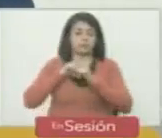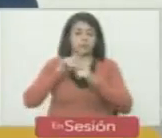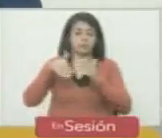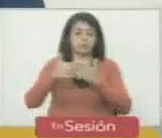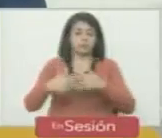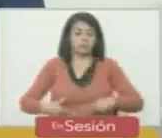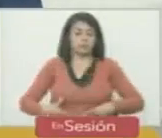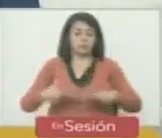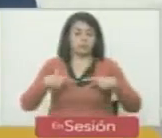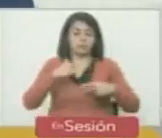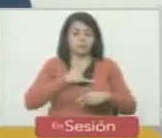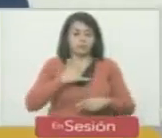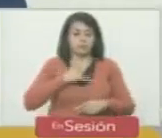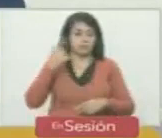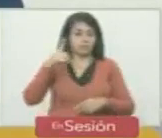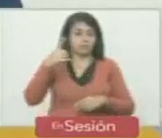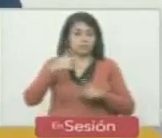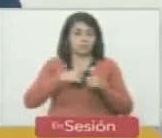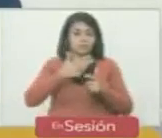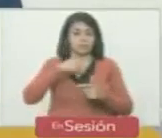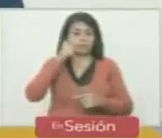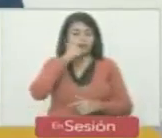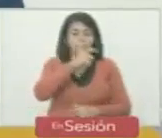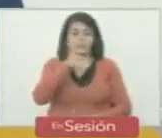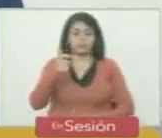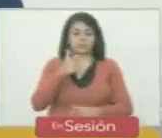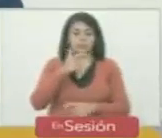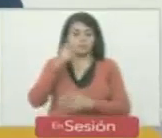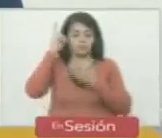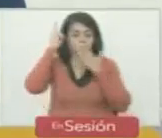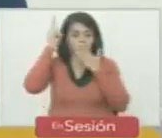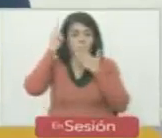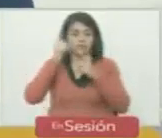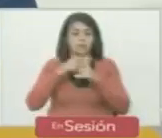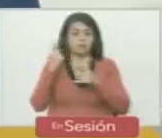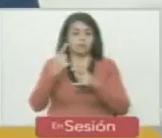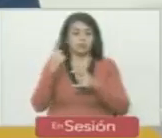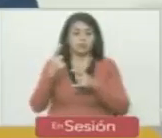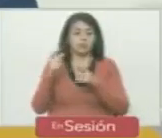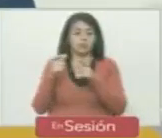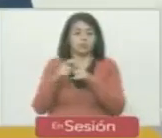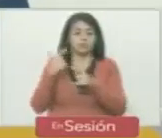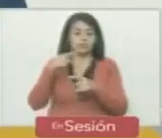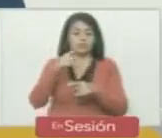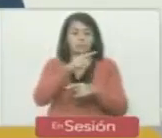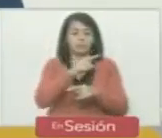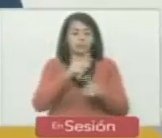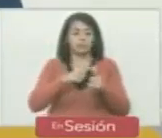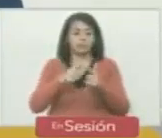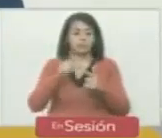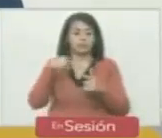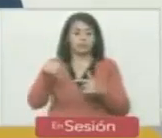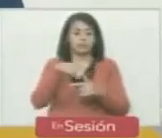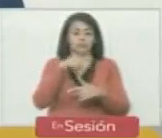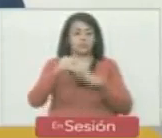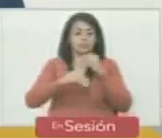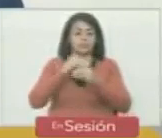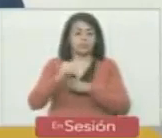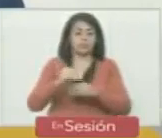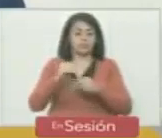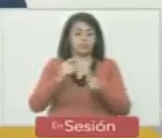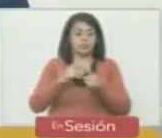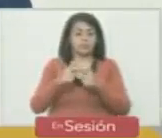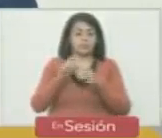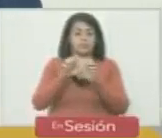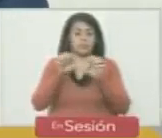su vida los derechos de nuestros pueblos originarios, no solamente a existir, sino a ser